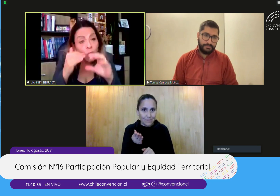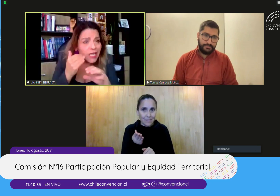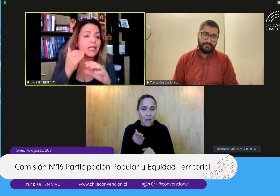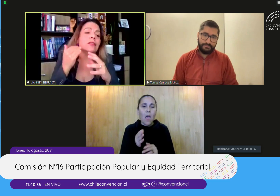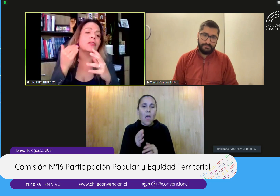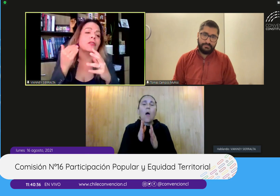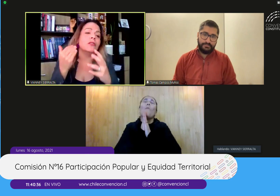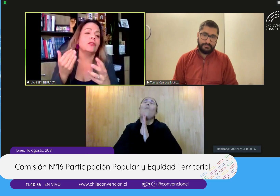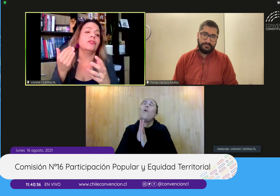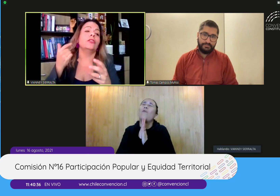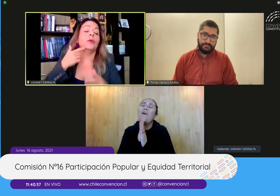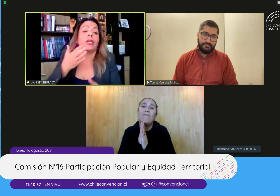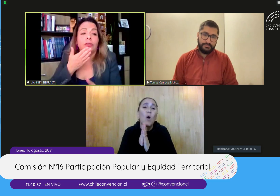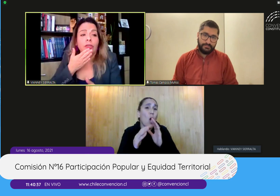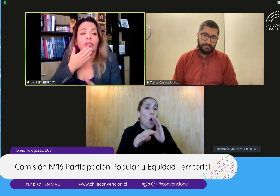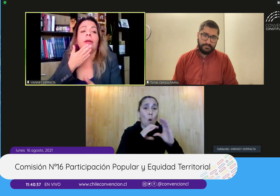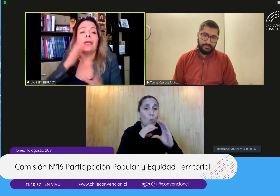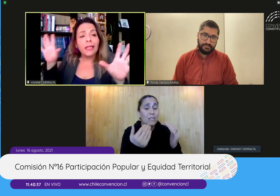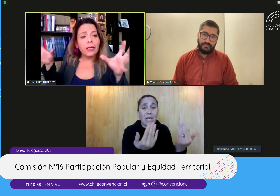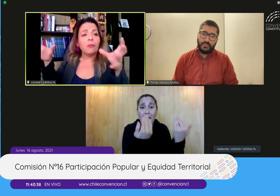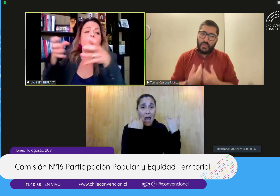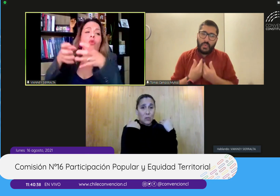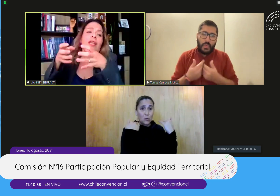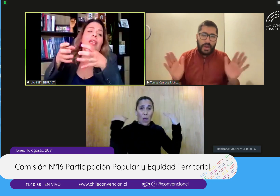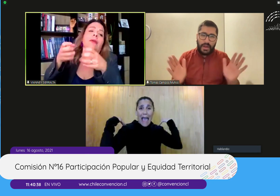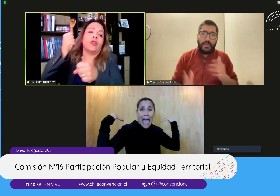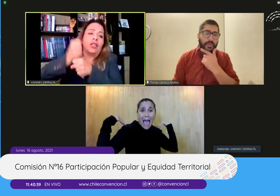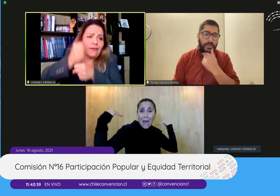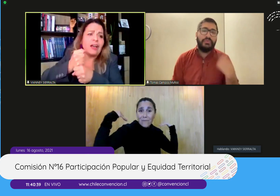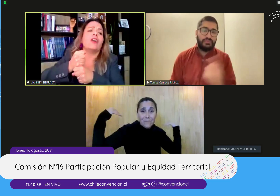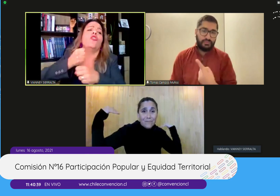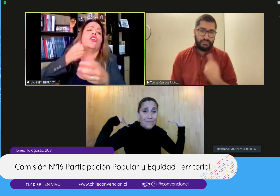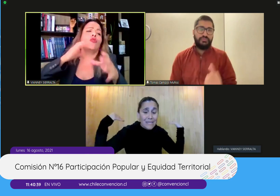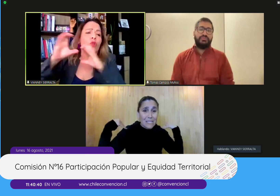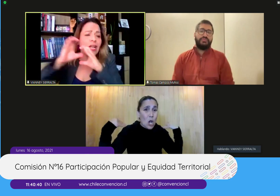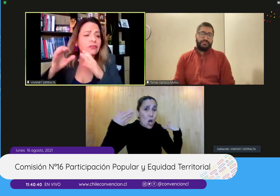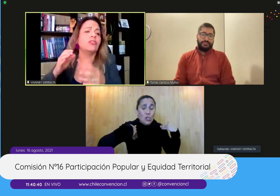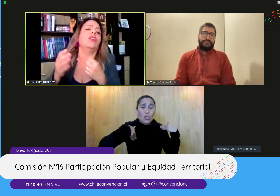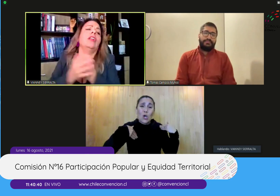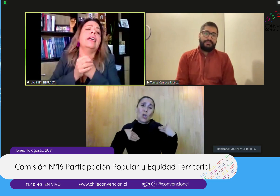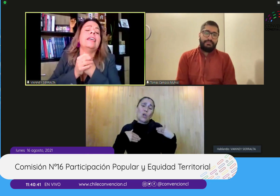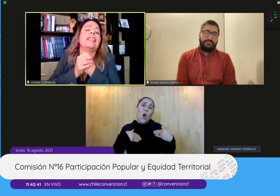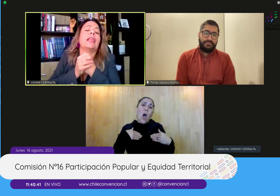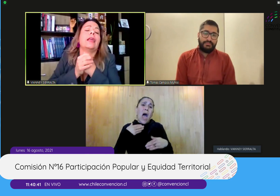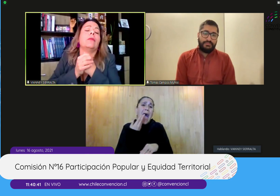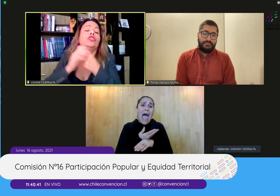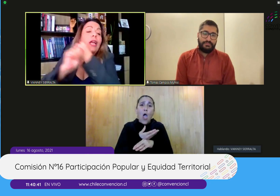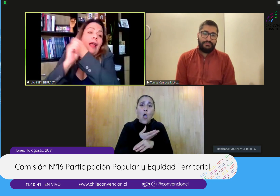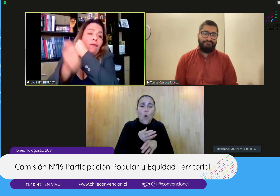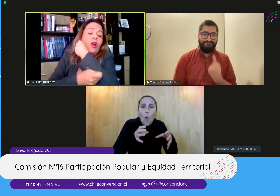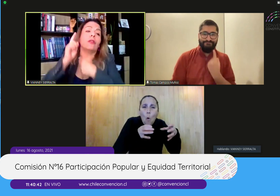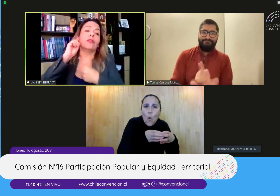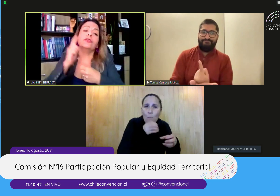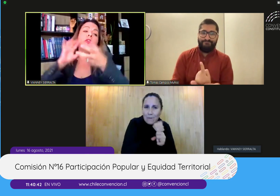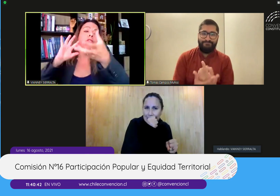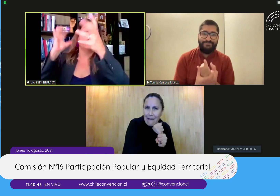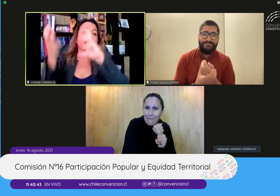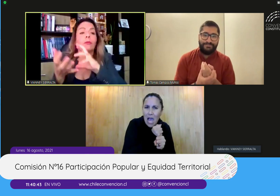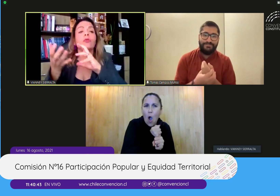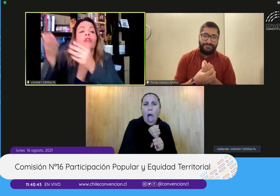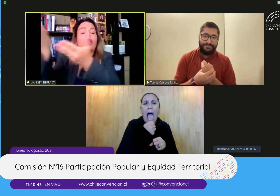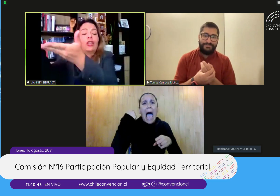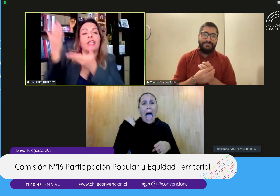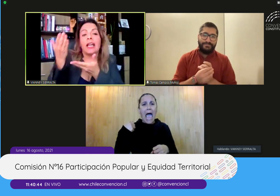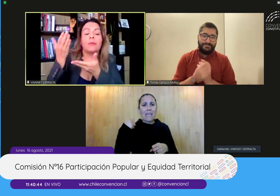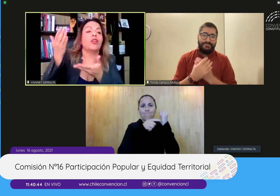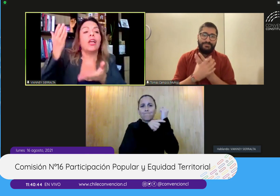favor, comuníquense con nosotros, porque nosotros también tenemos un equipo de trabajo, de comunicaciones, tenemos abogados sordos en